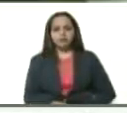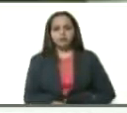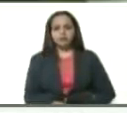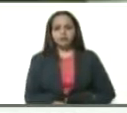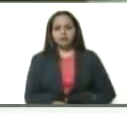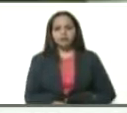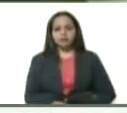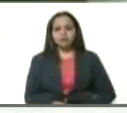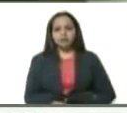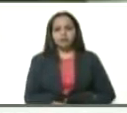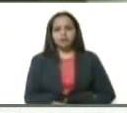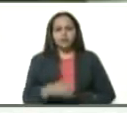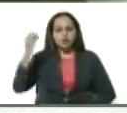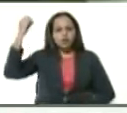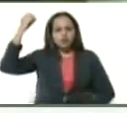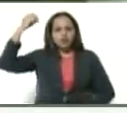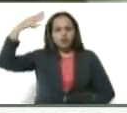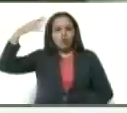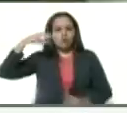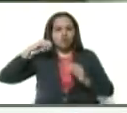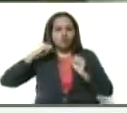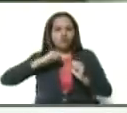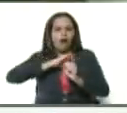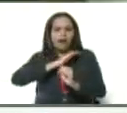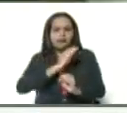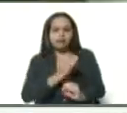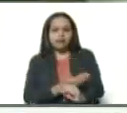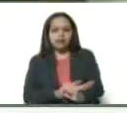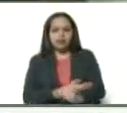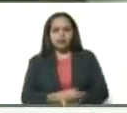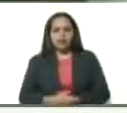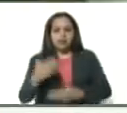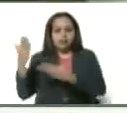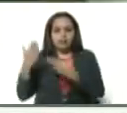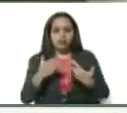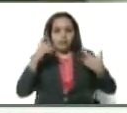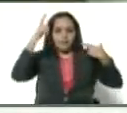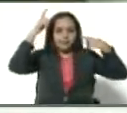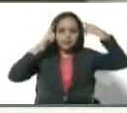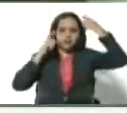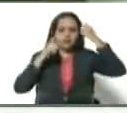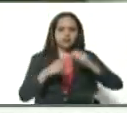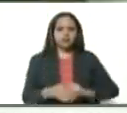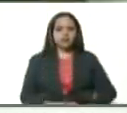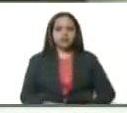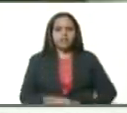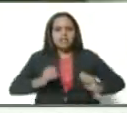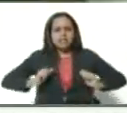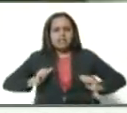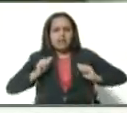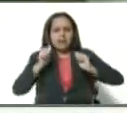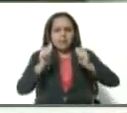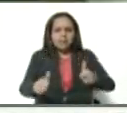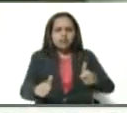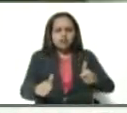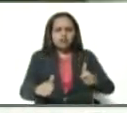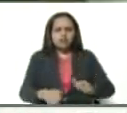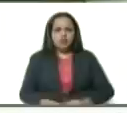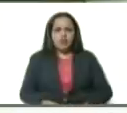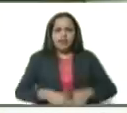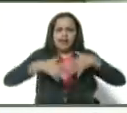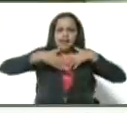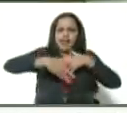Sol abrasador, llegó el comandante y empezó la gran